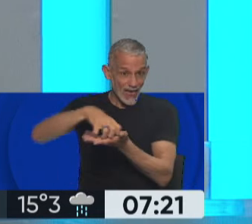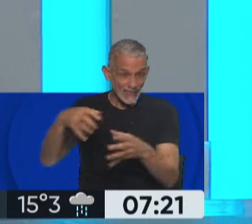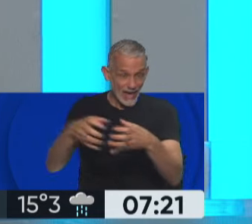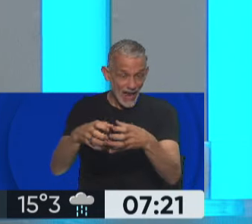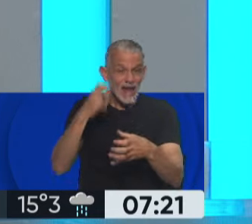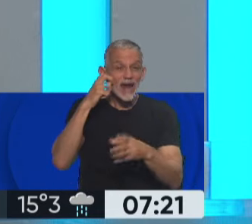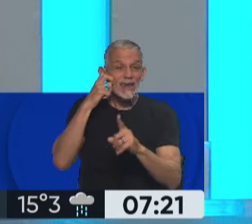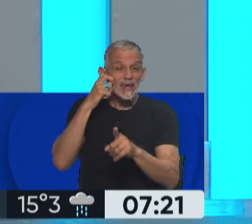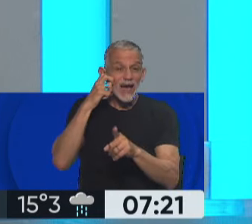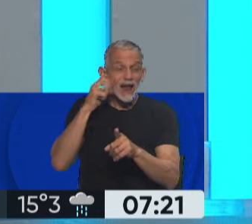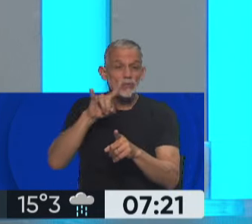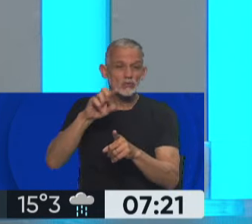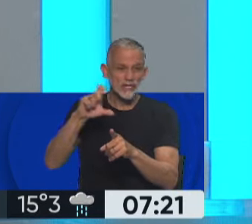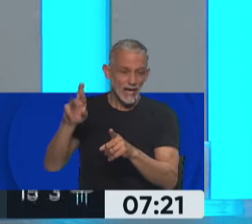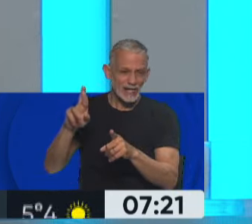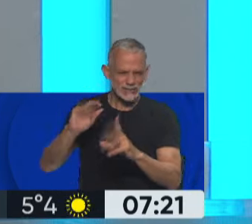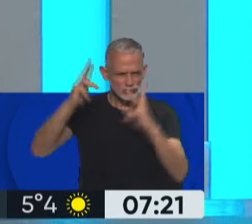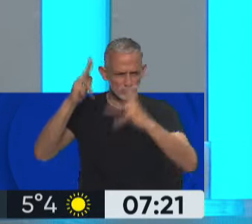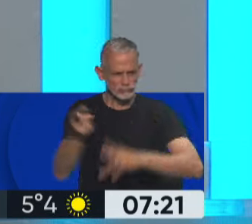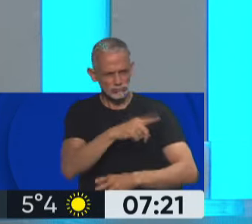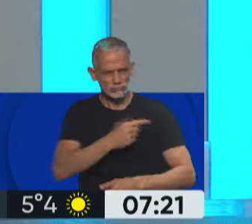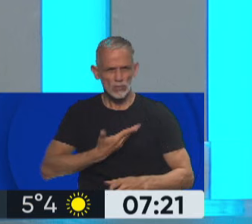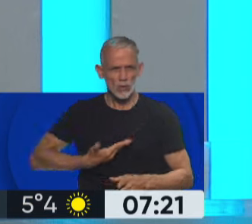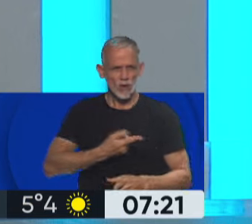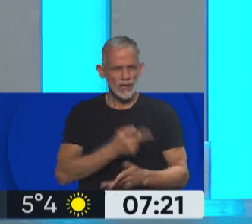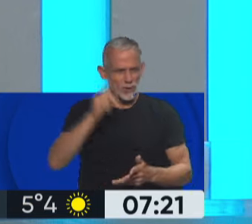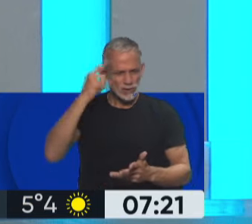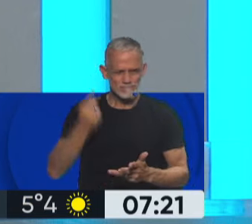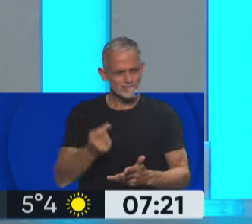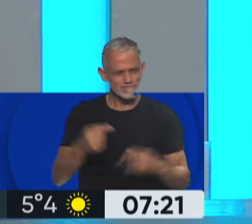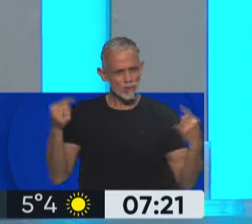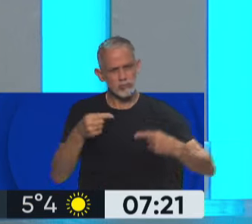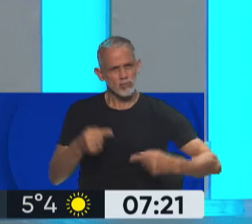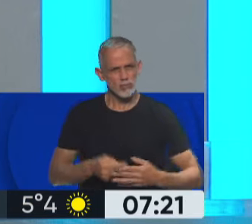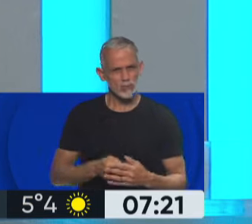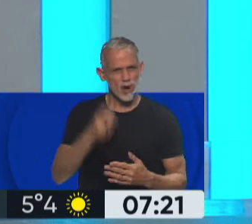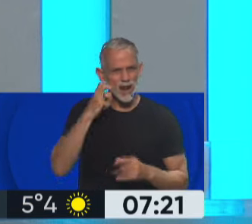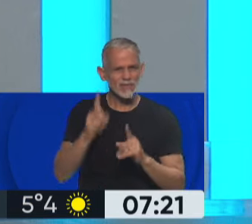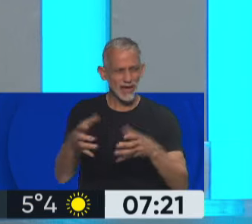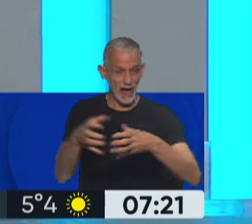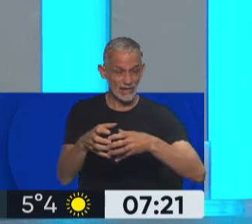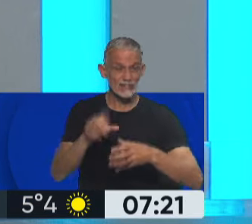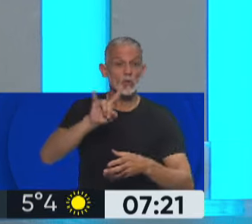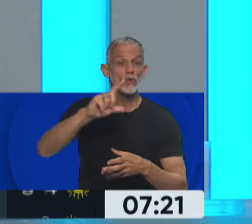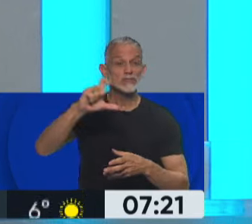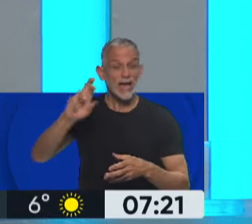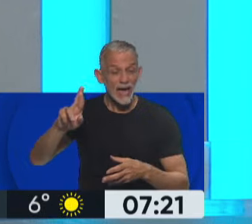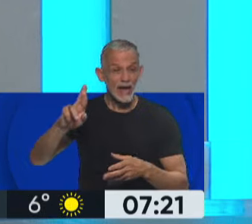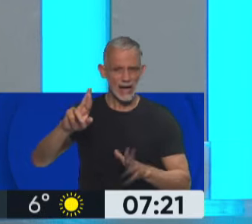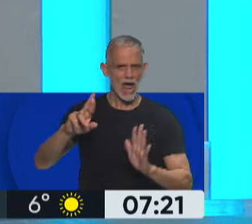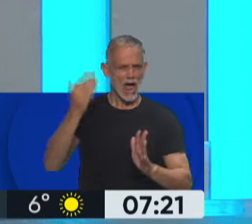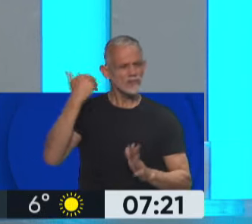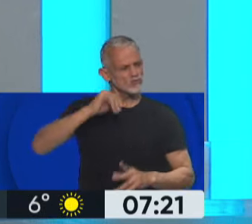muy molesto con la libertad avanza está muy molesto con el gobierno nacional señalan que la ucr tomó la bandera